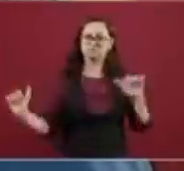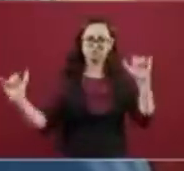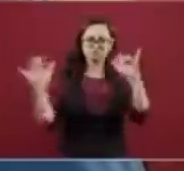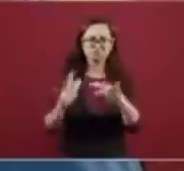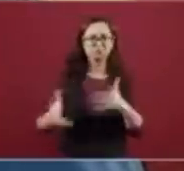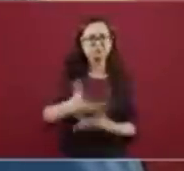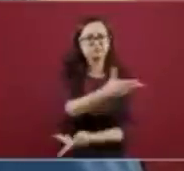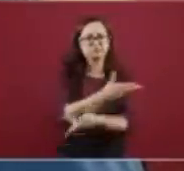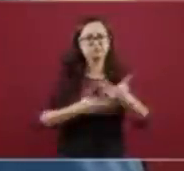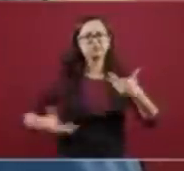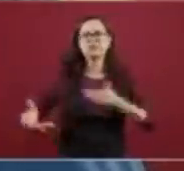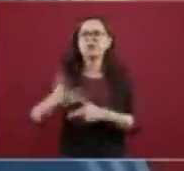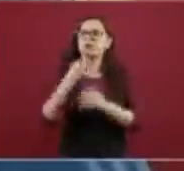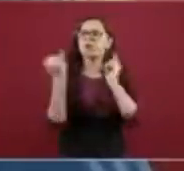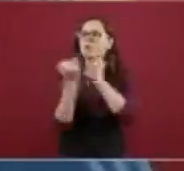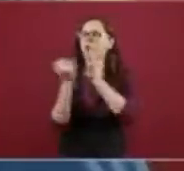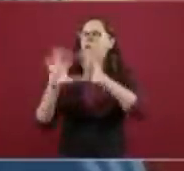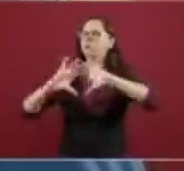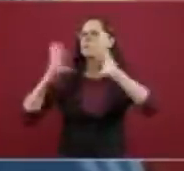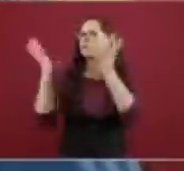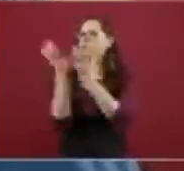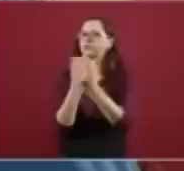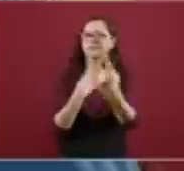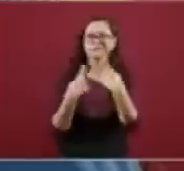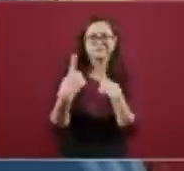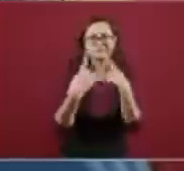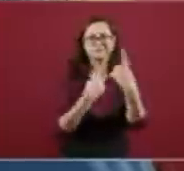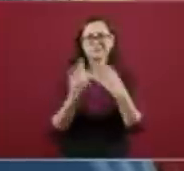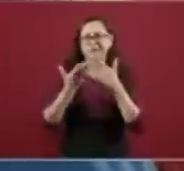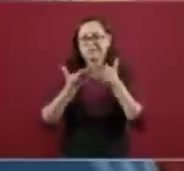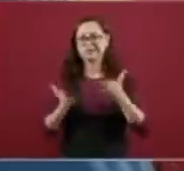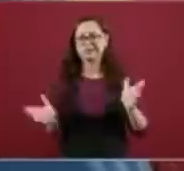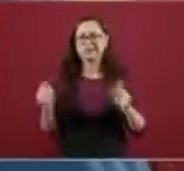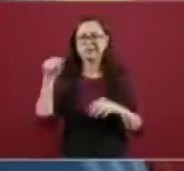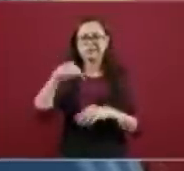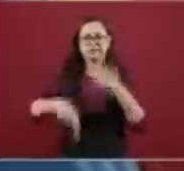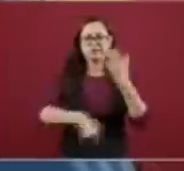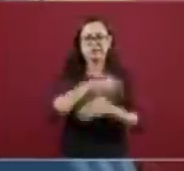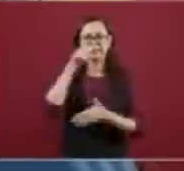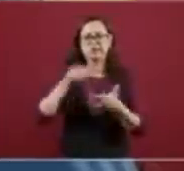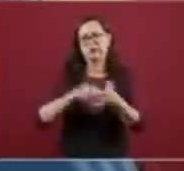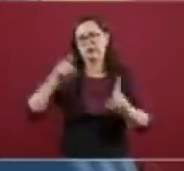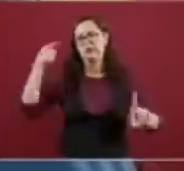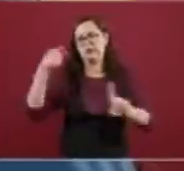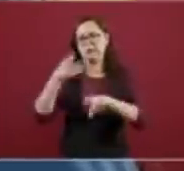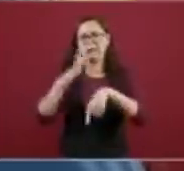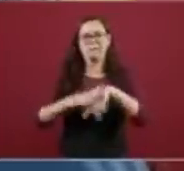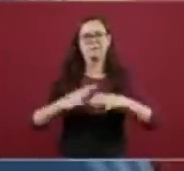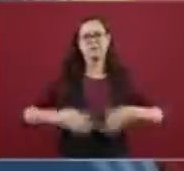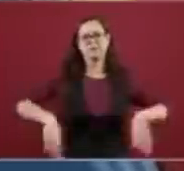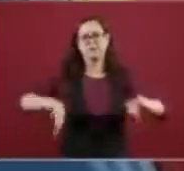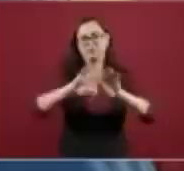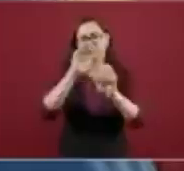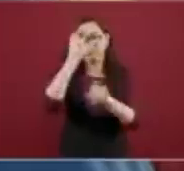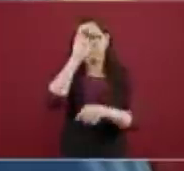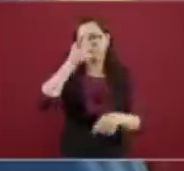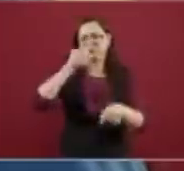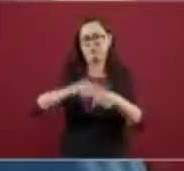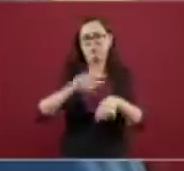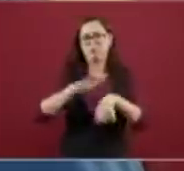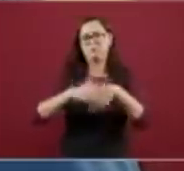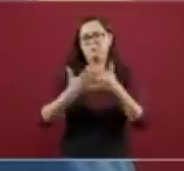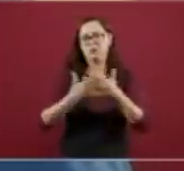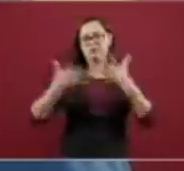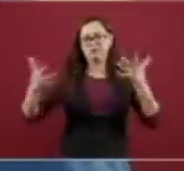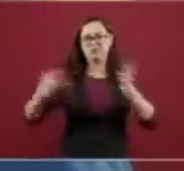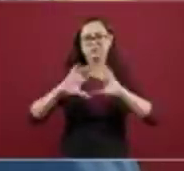cultura, con el mundo, y será pues un espacio que conforme uno de los centros de los circuitos culturales más grandes